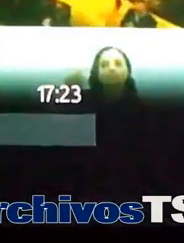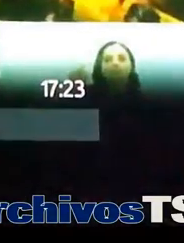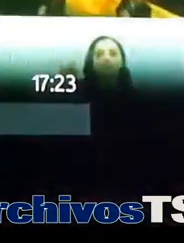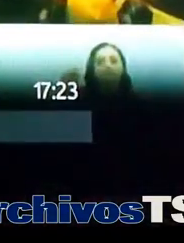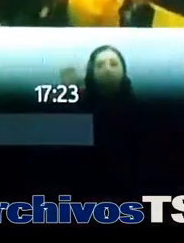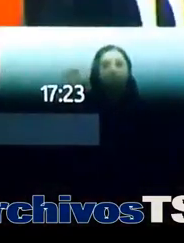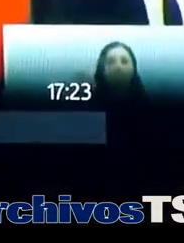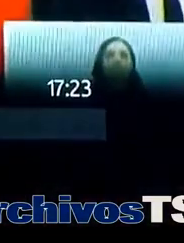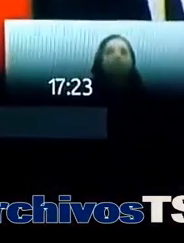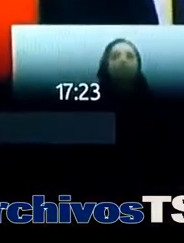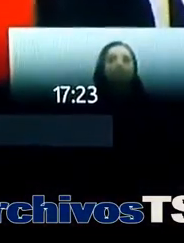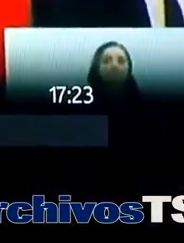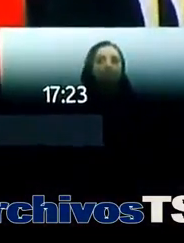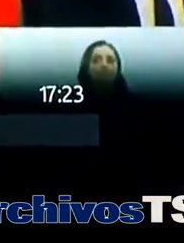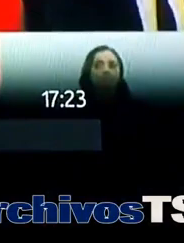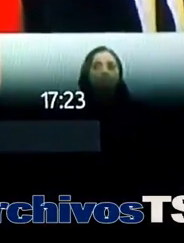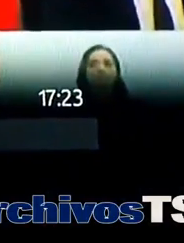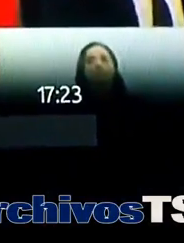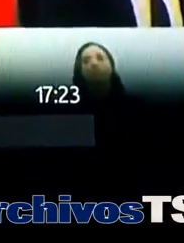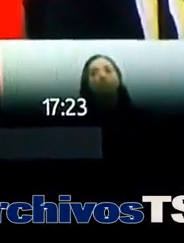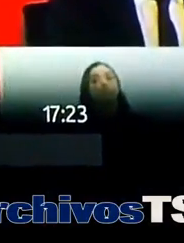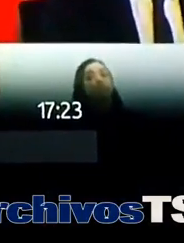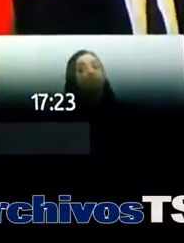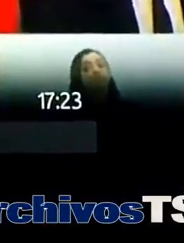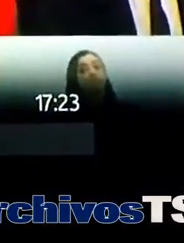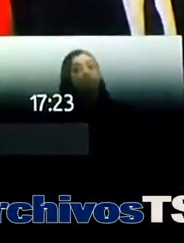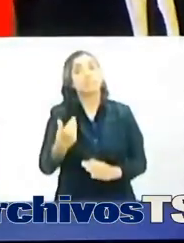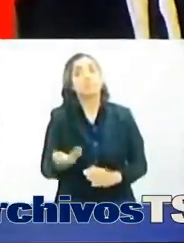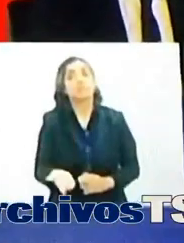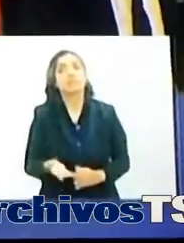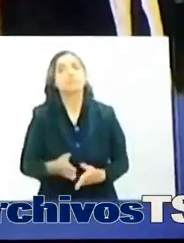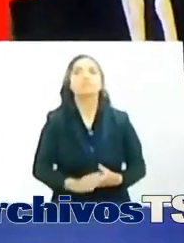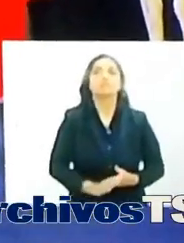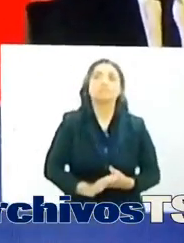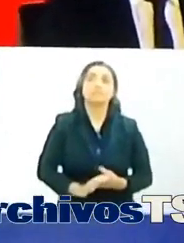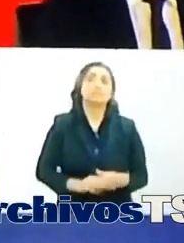Después vino la etapa en que lo